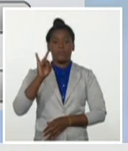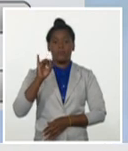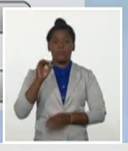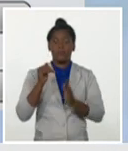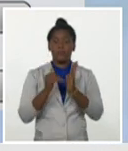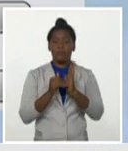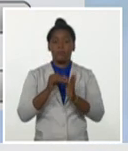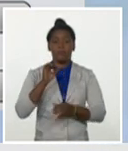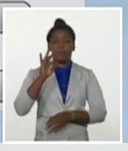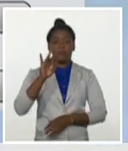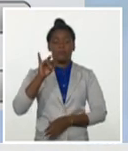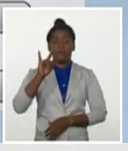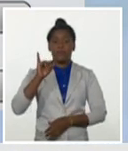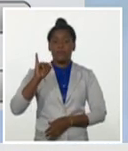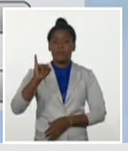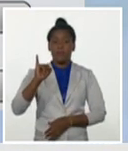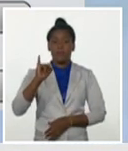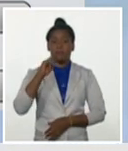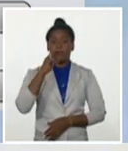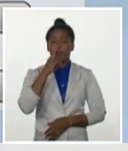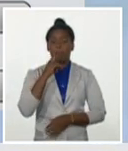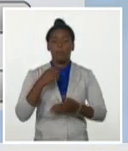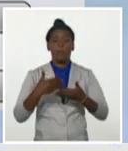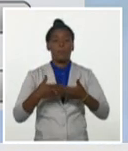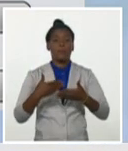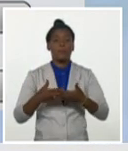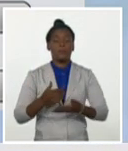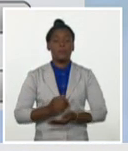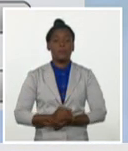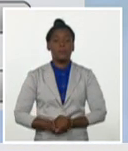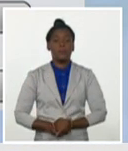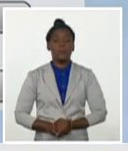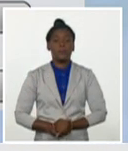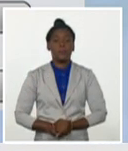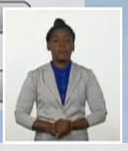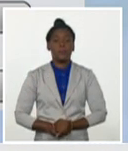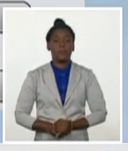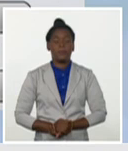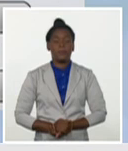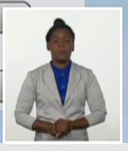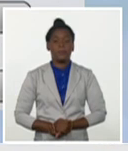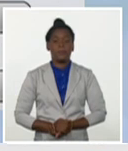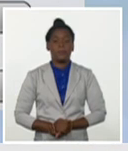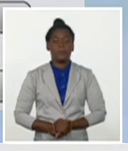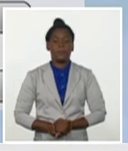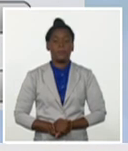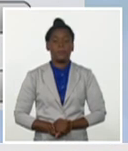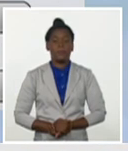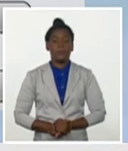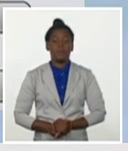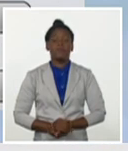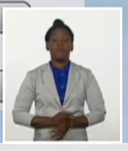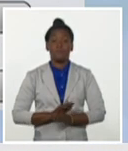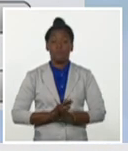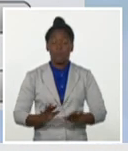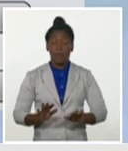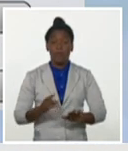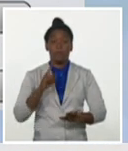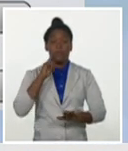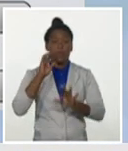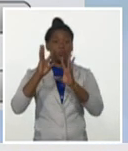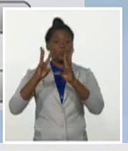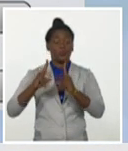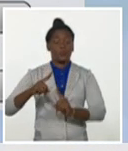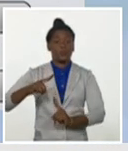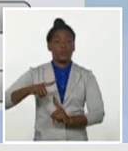3.787.896 PCR para el diagnóstico de la enfermedad y se han diagnosticado un total